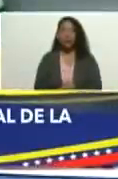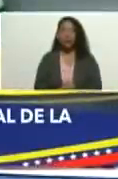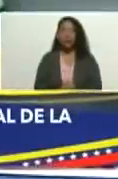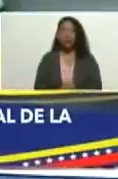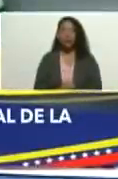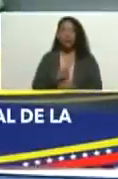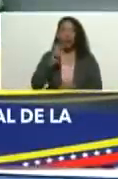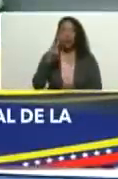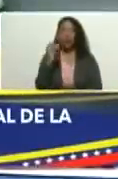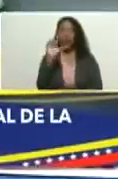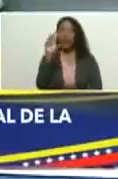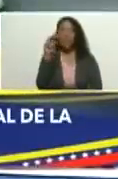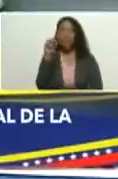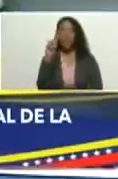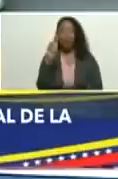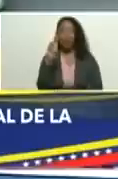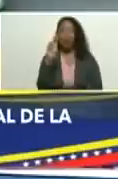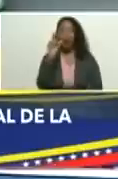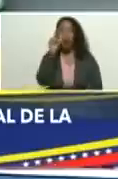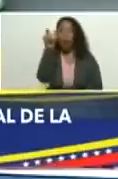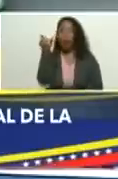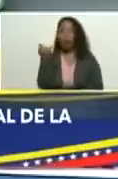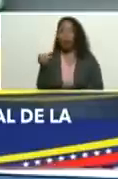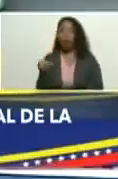Wilmen Díaz Polanco.